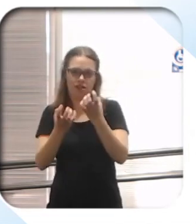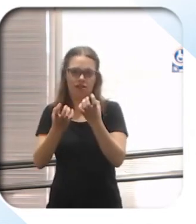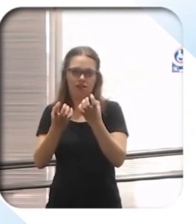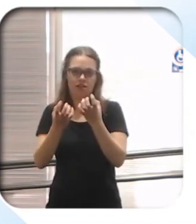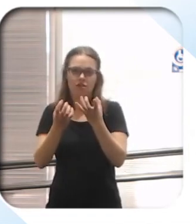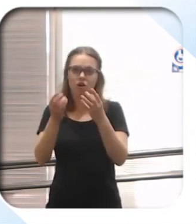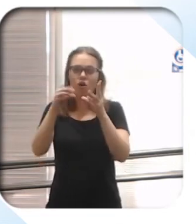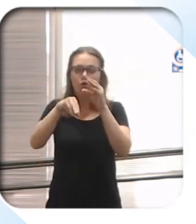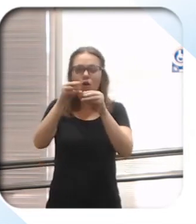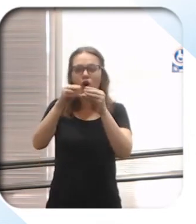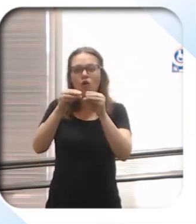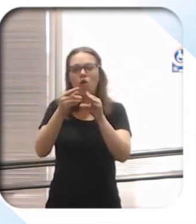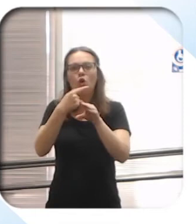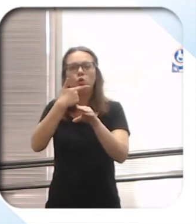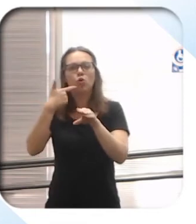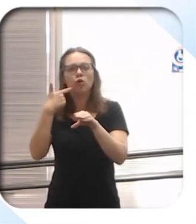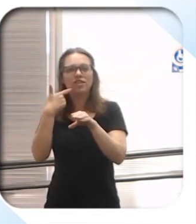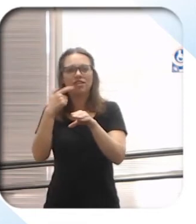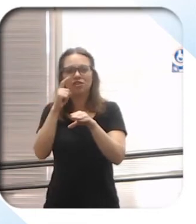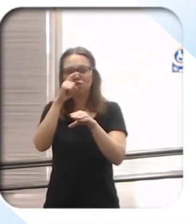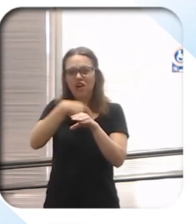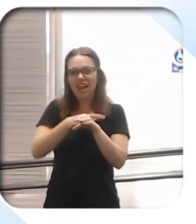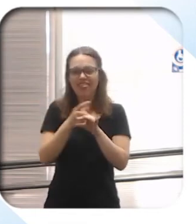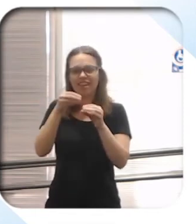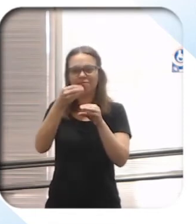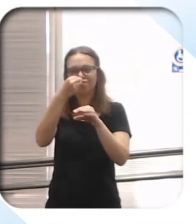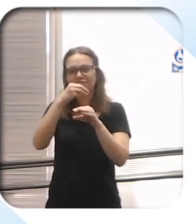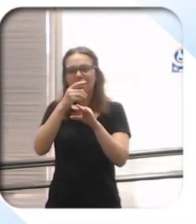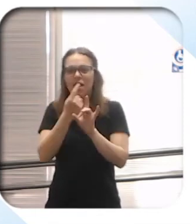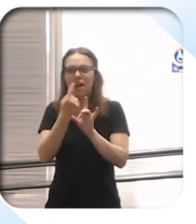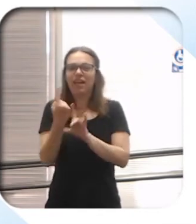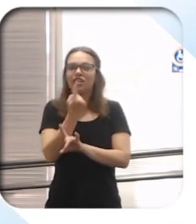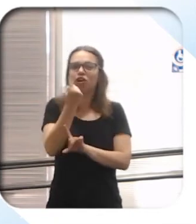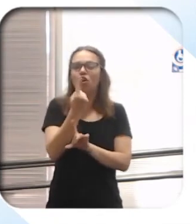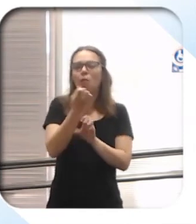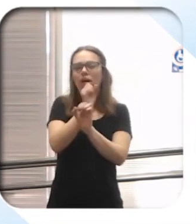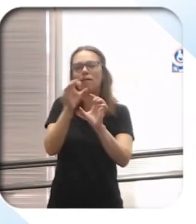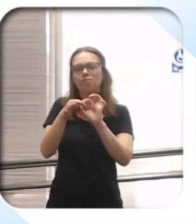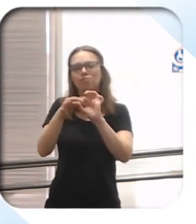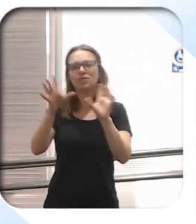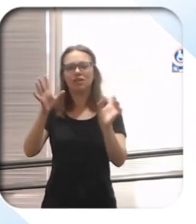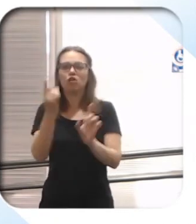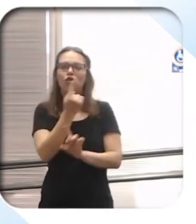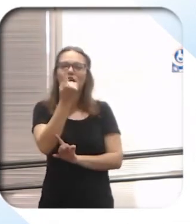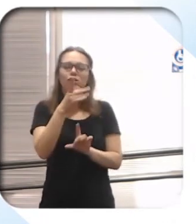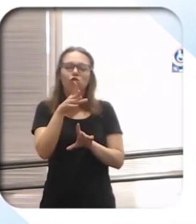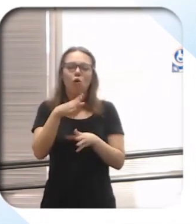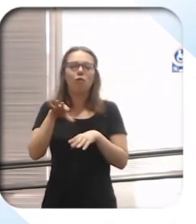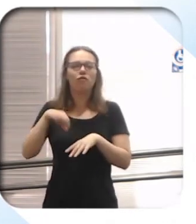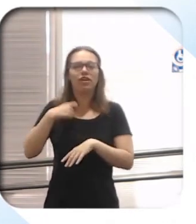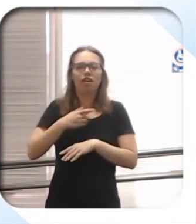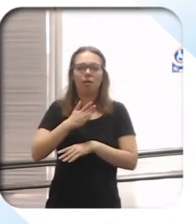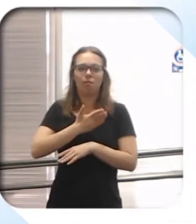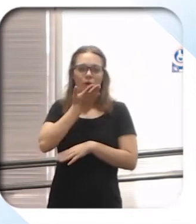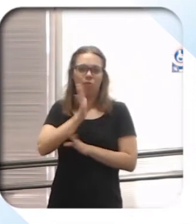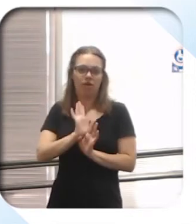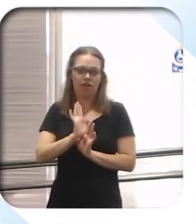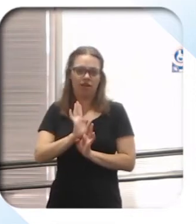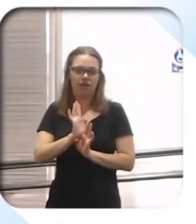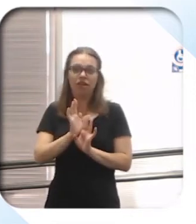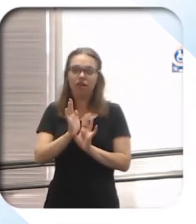unos bombones adentro, porque la idea es que justamente se independicen, que tengan su vida, que tengan sus espacios, que